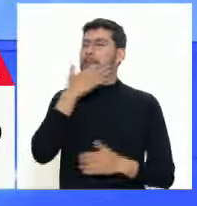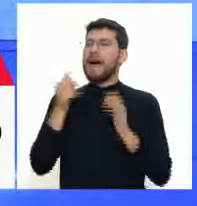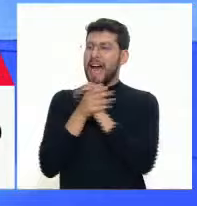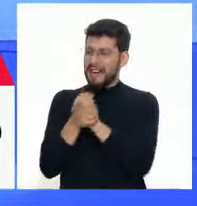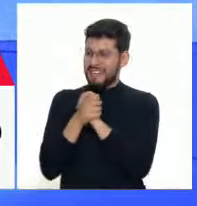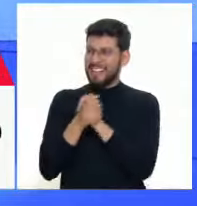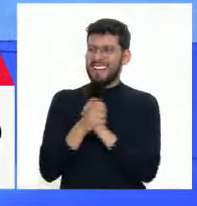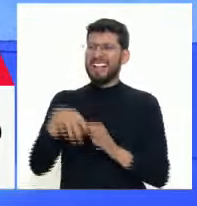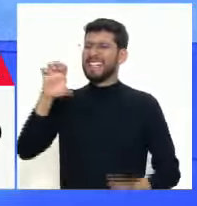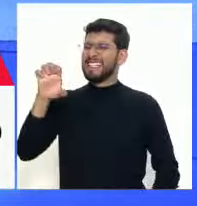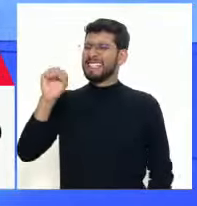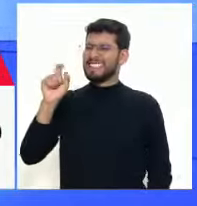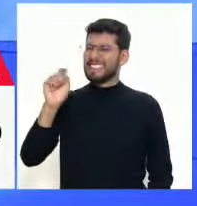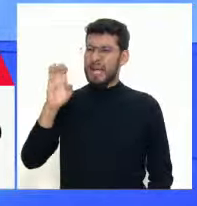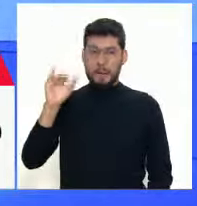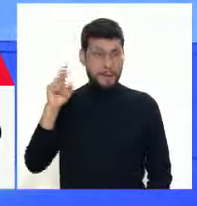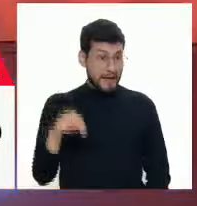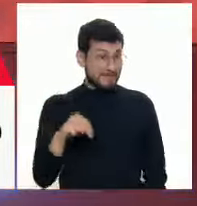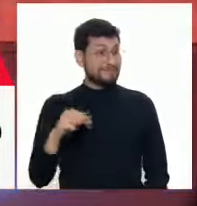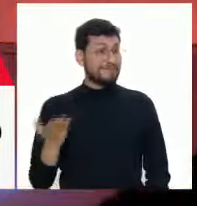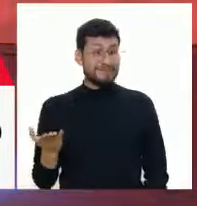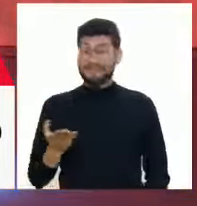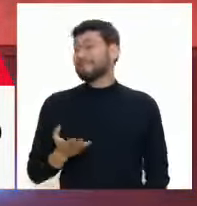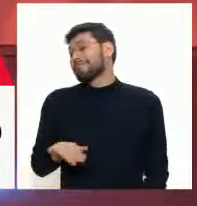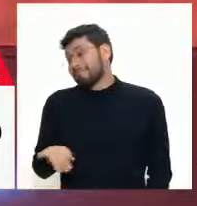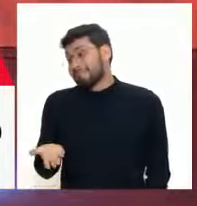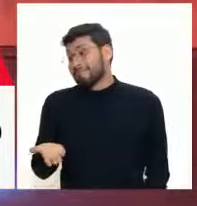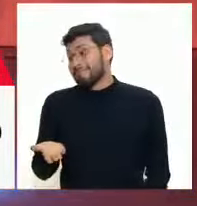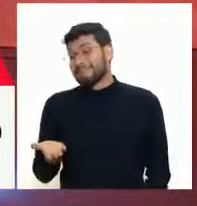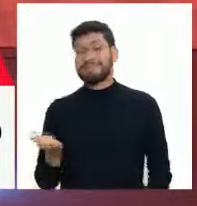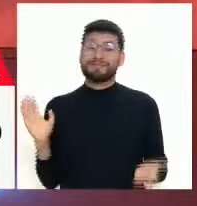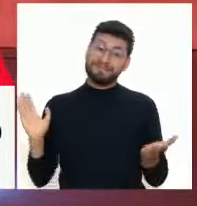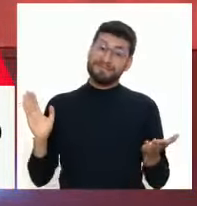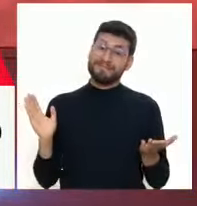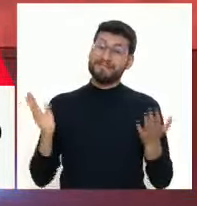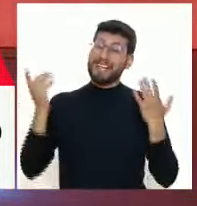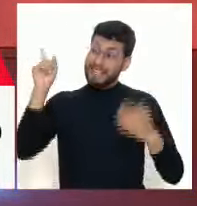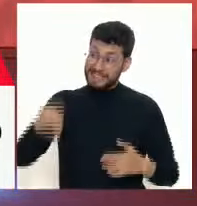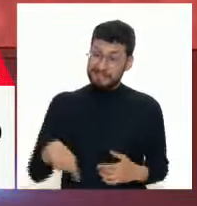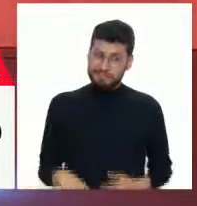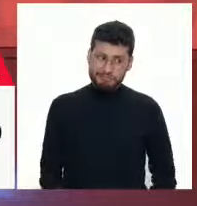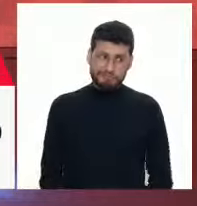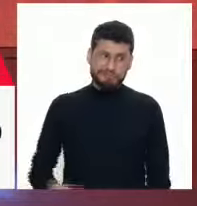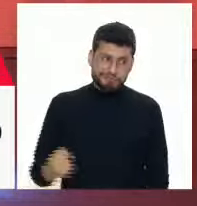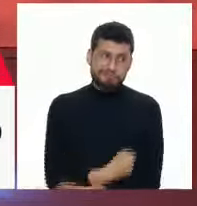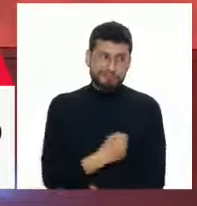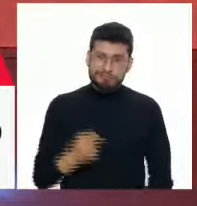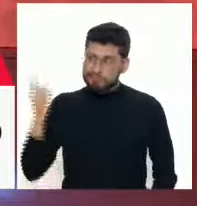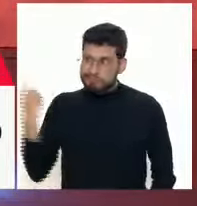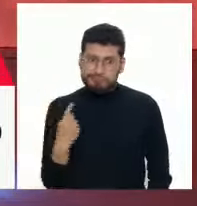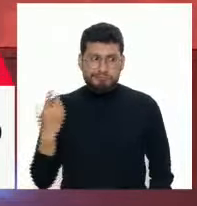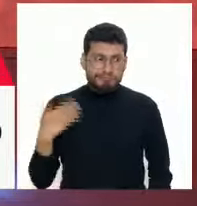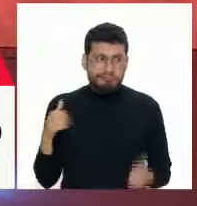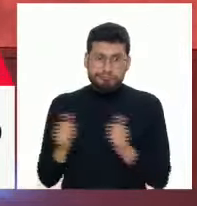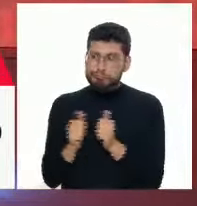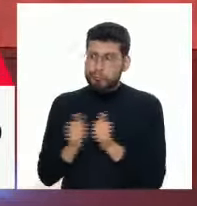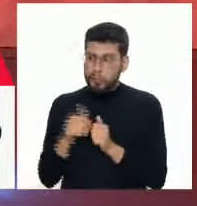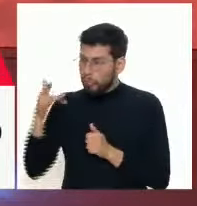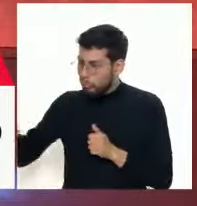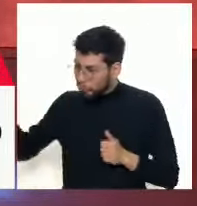amigo, Esteban. Que claro, por supuesto, debería estar acá conmigo presentando el